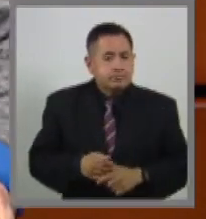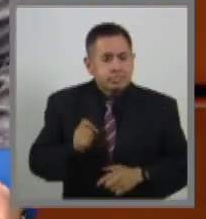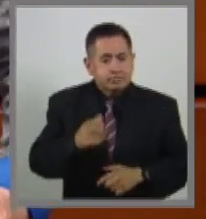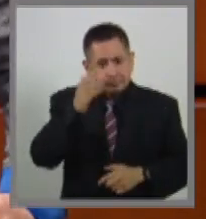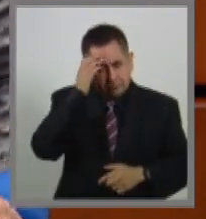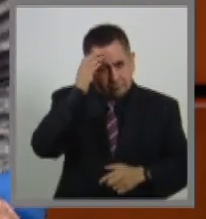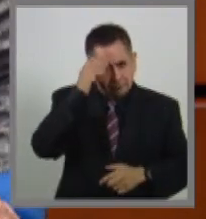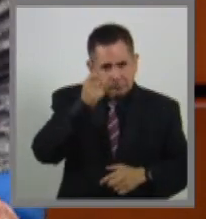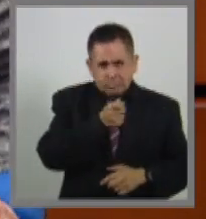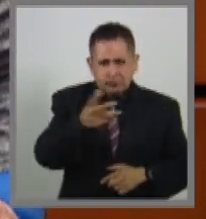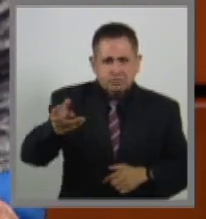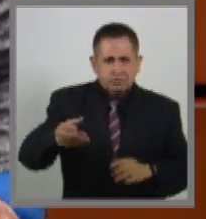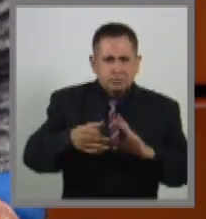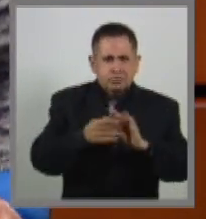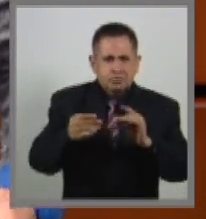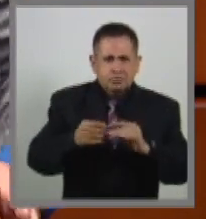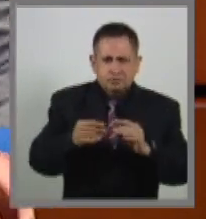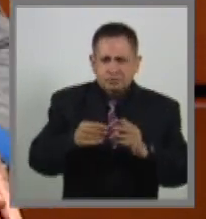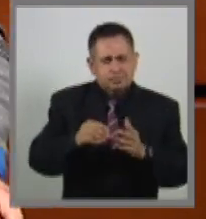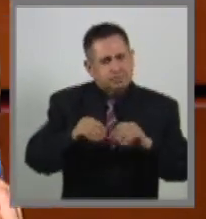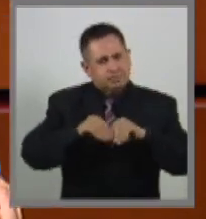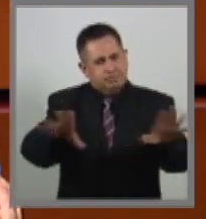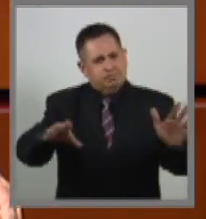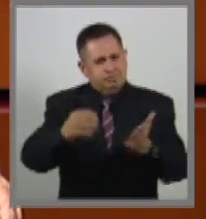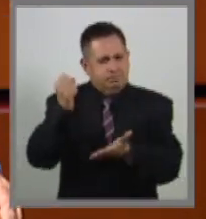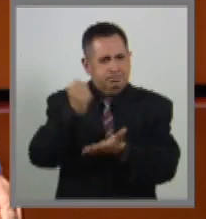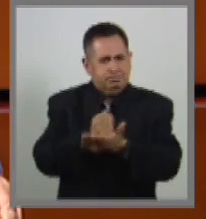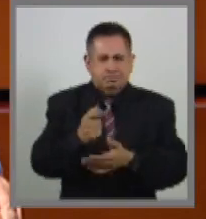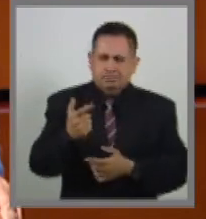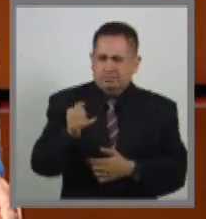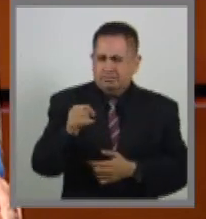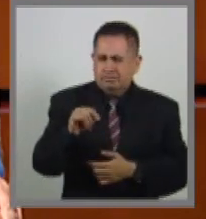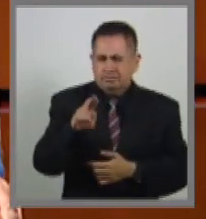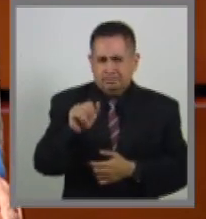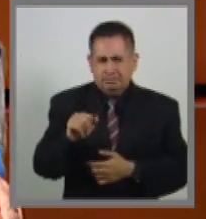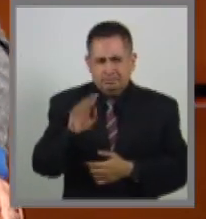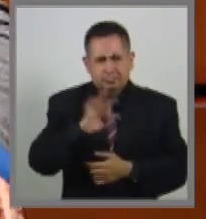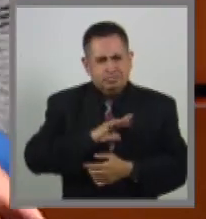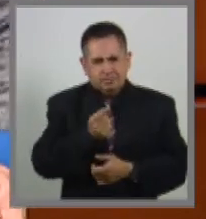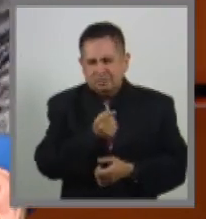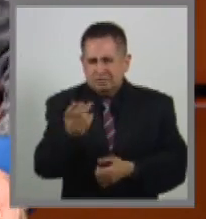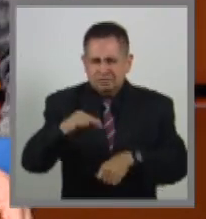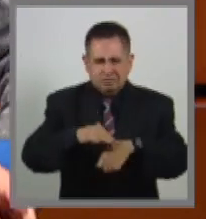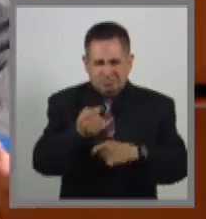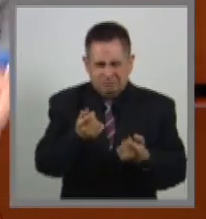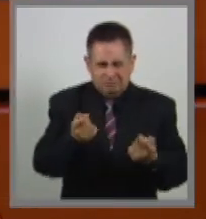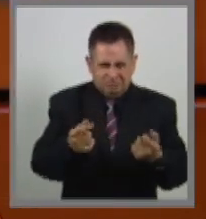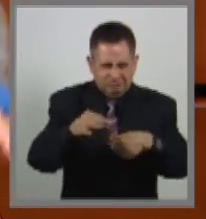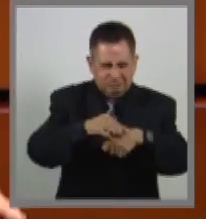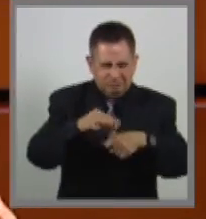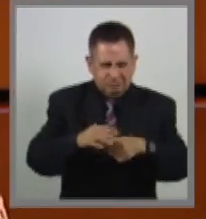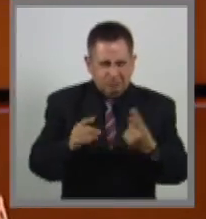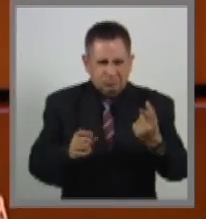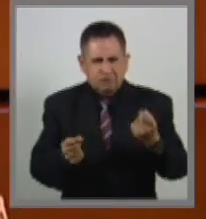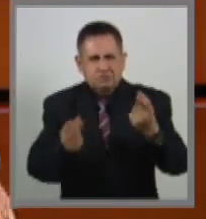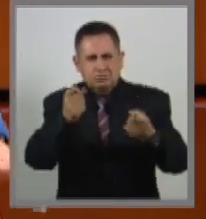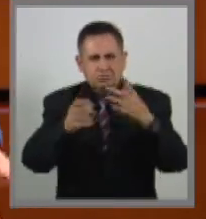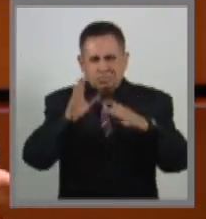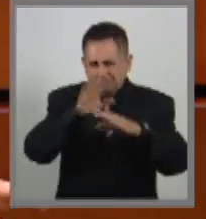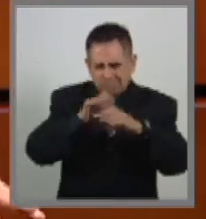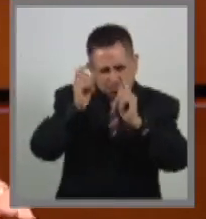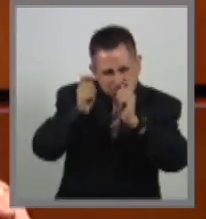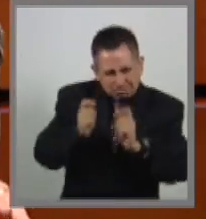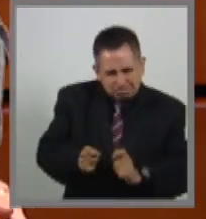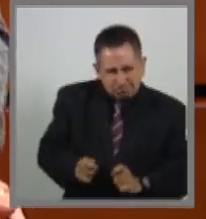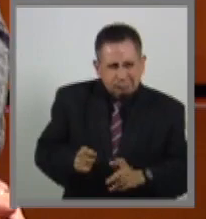conozcan la declaración de Ginebra, compañeros. Aquí habemos muy poquitos médicos. Hay unos que parecen curanderos, pero